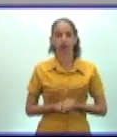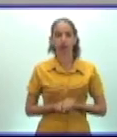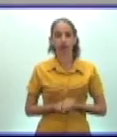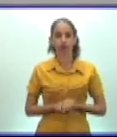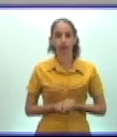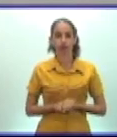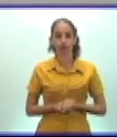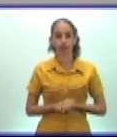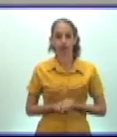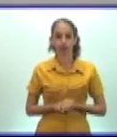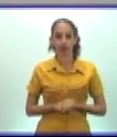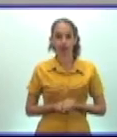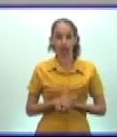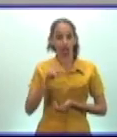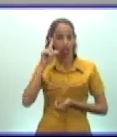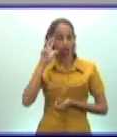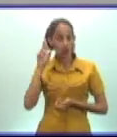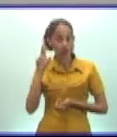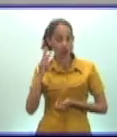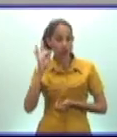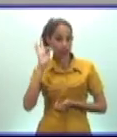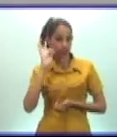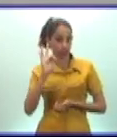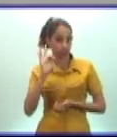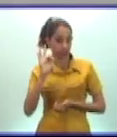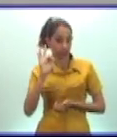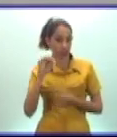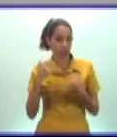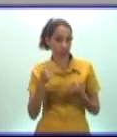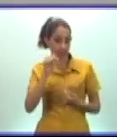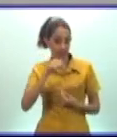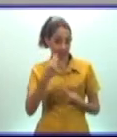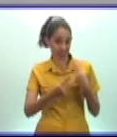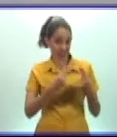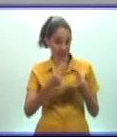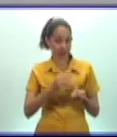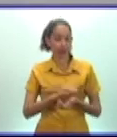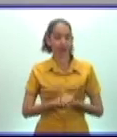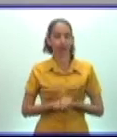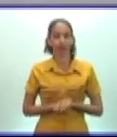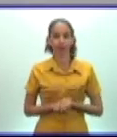Es el inciso D del ejercicio que resolvimos en clase.